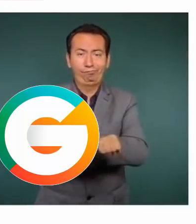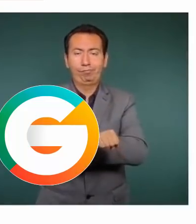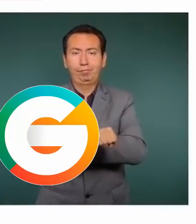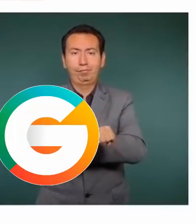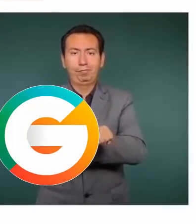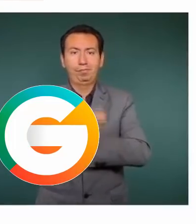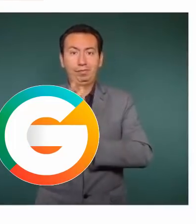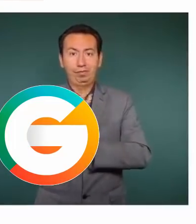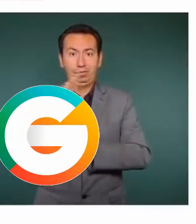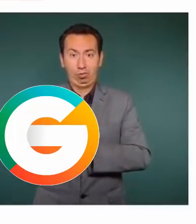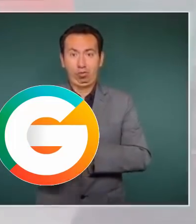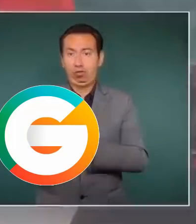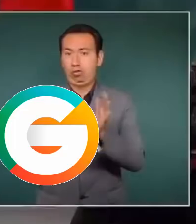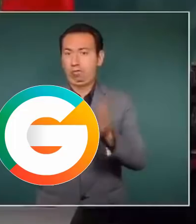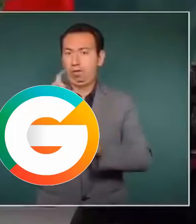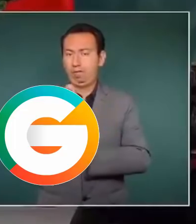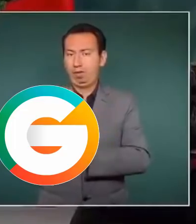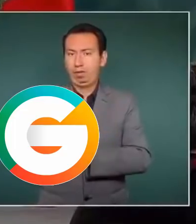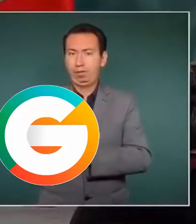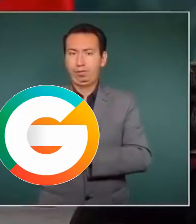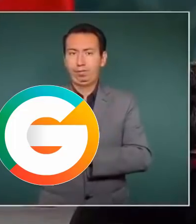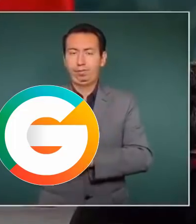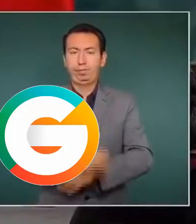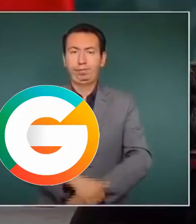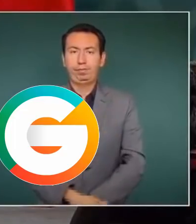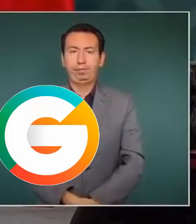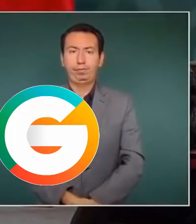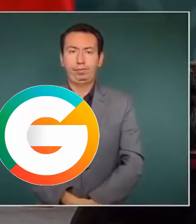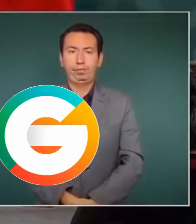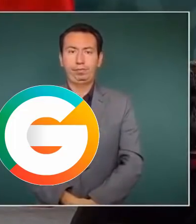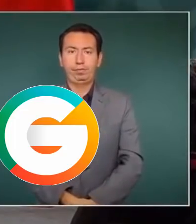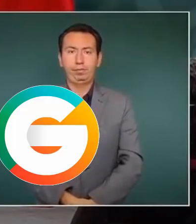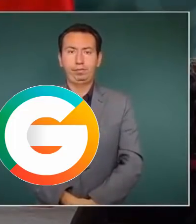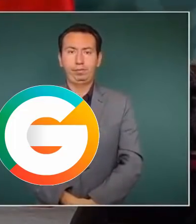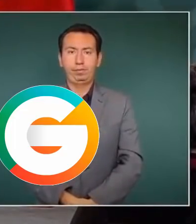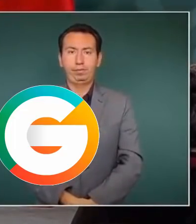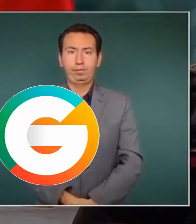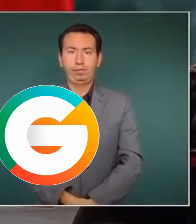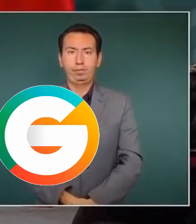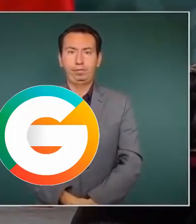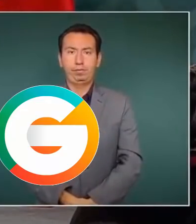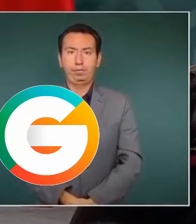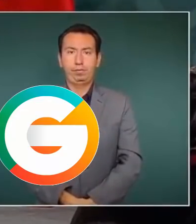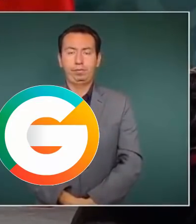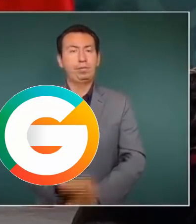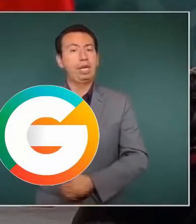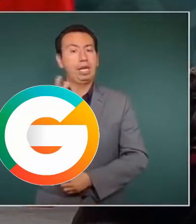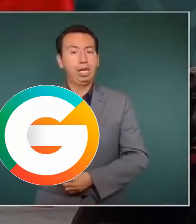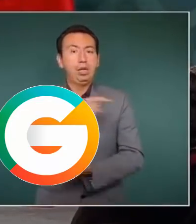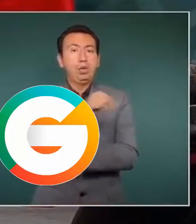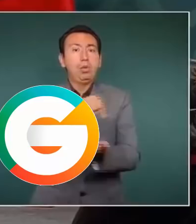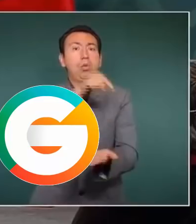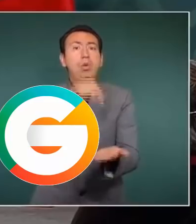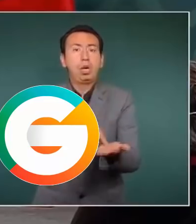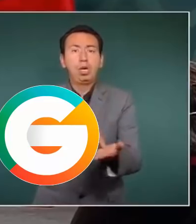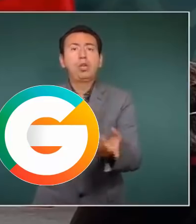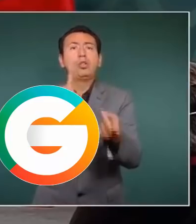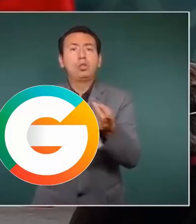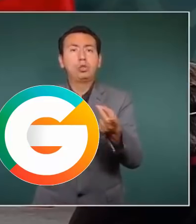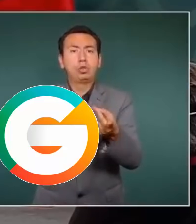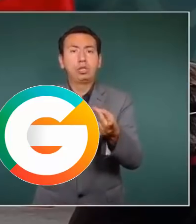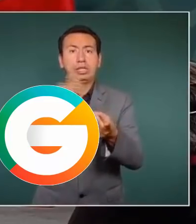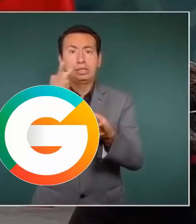en lo que va de este año. La que sigue, por favor. Estas son las tomas clandestinas. Aquí vemos